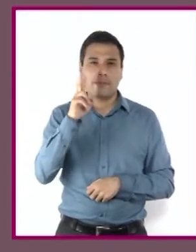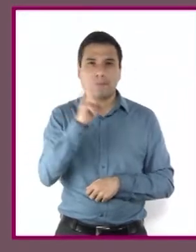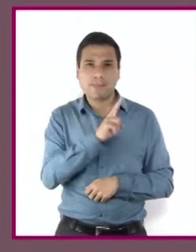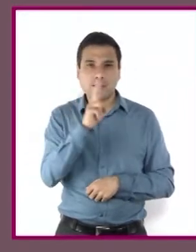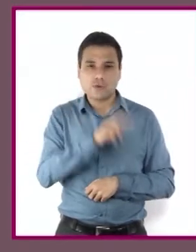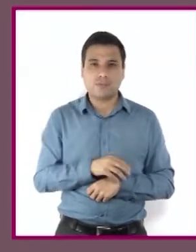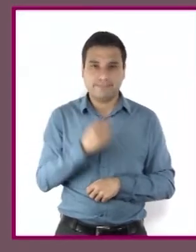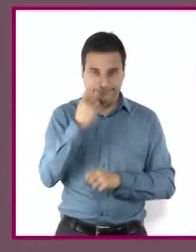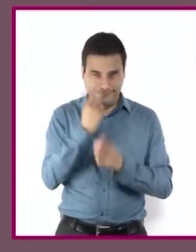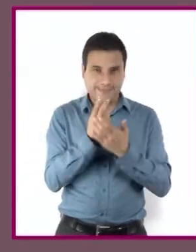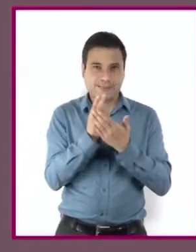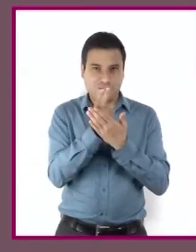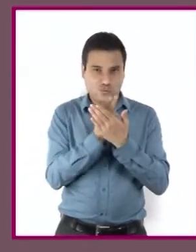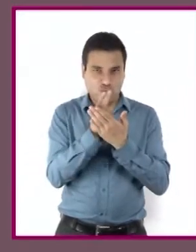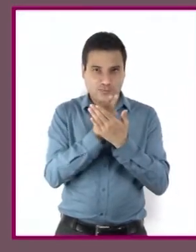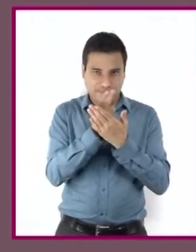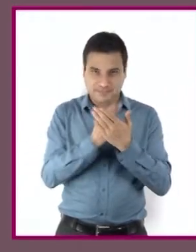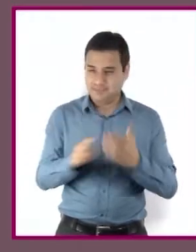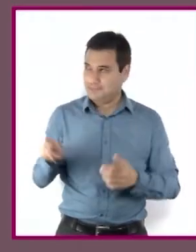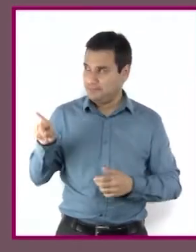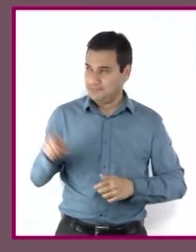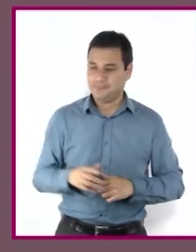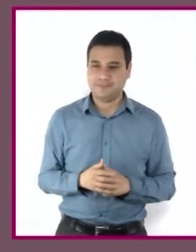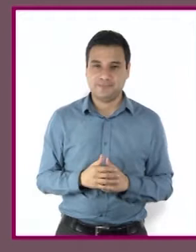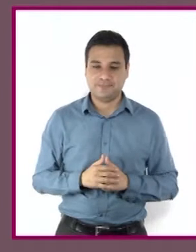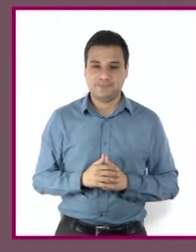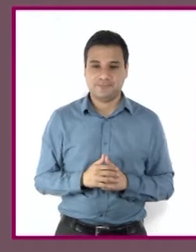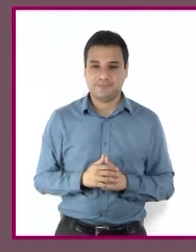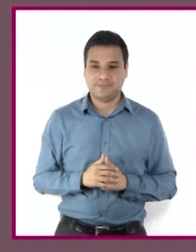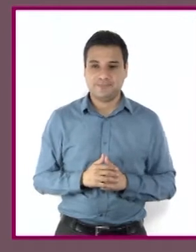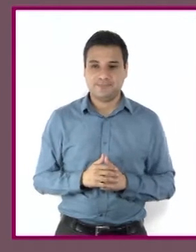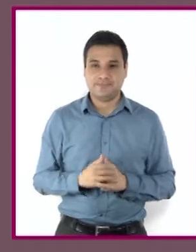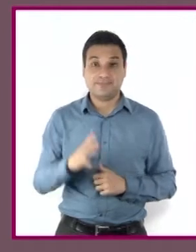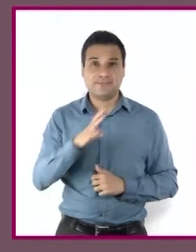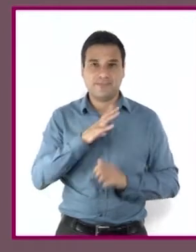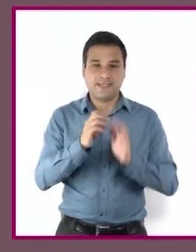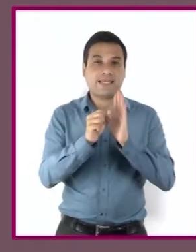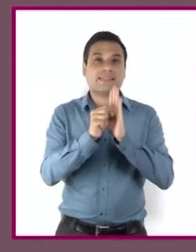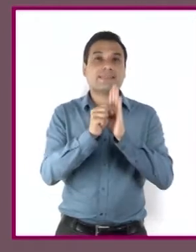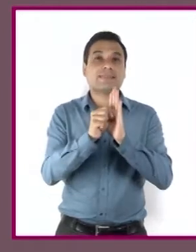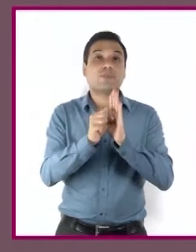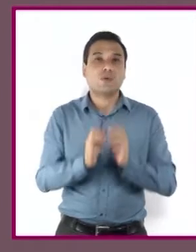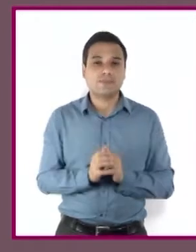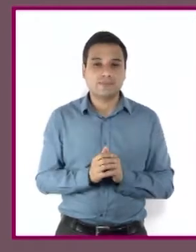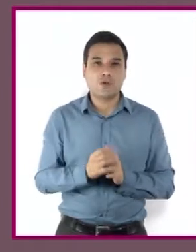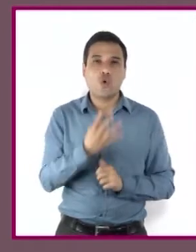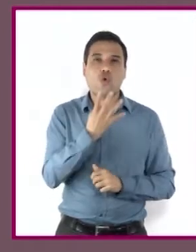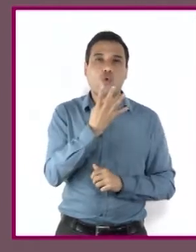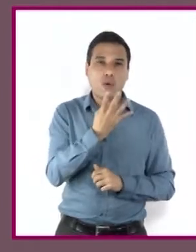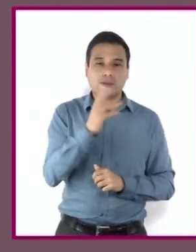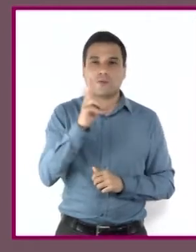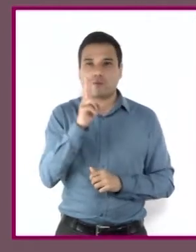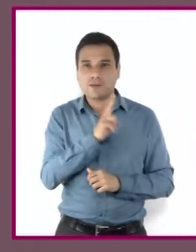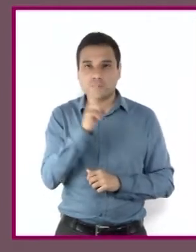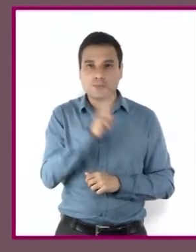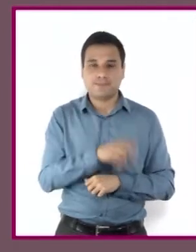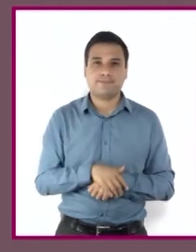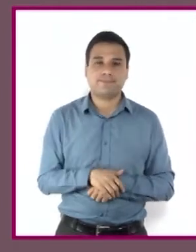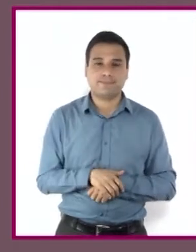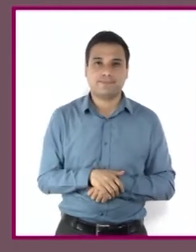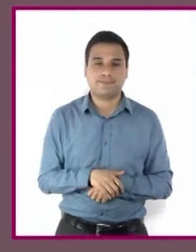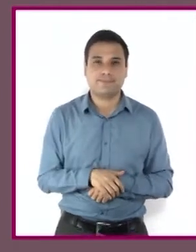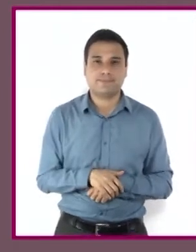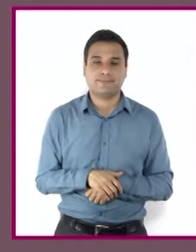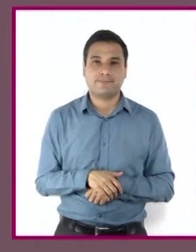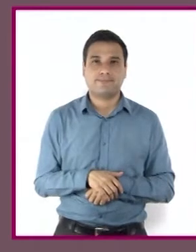podemos localizar en el cuadrante superior izquierdo, que tiene el símbolo calendárico 4 viento. Las